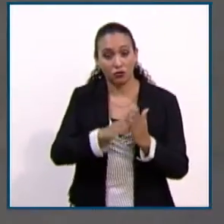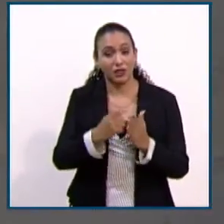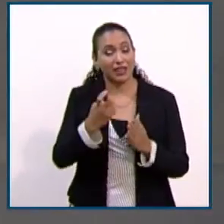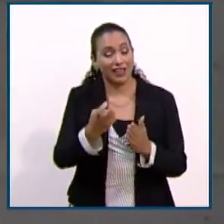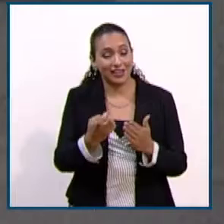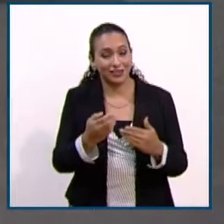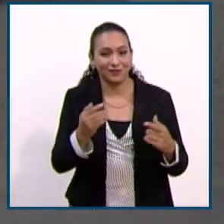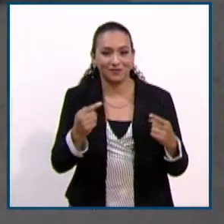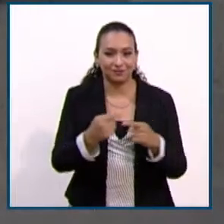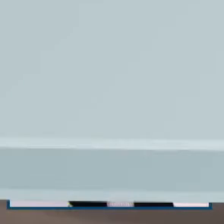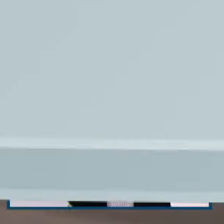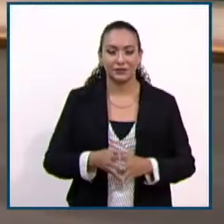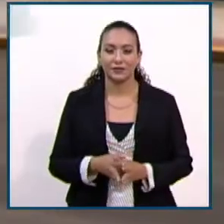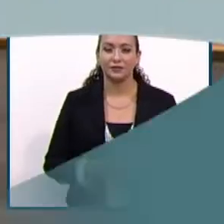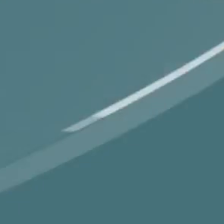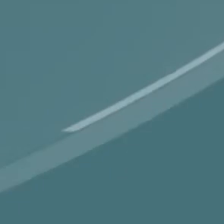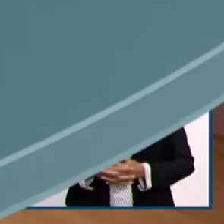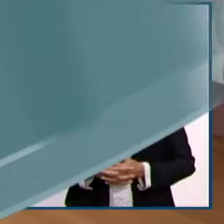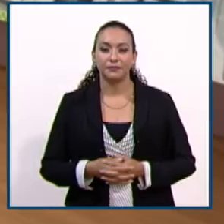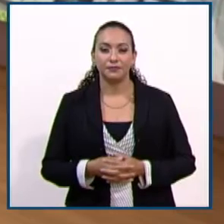disposición.